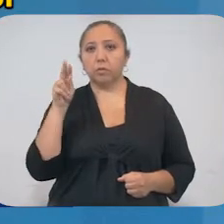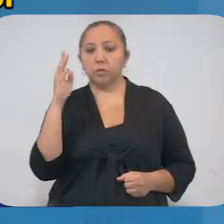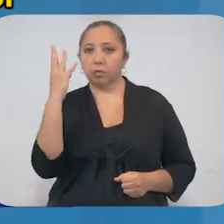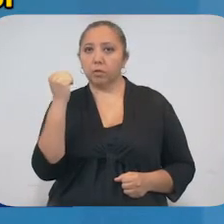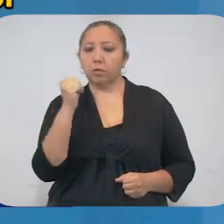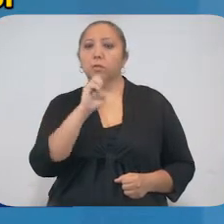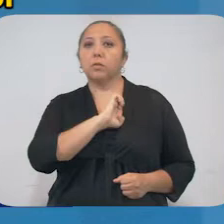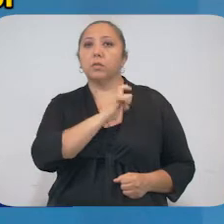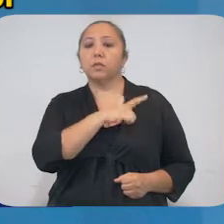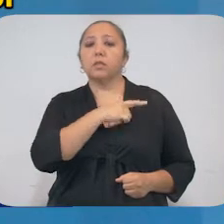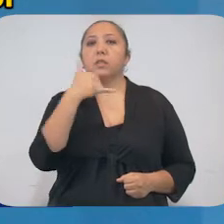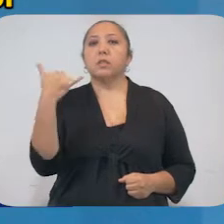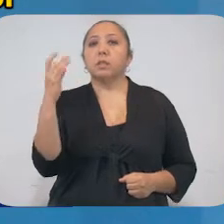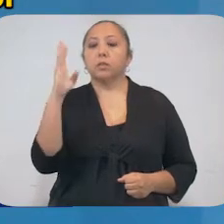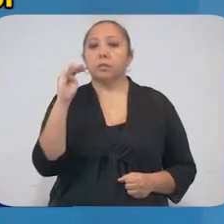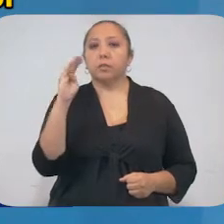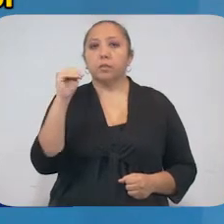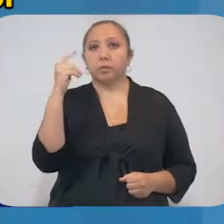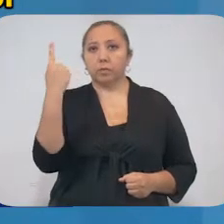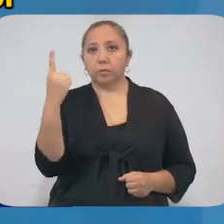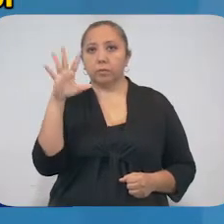9992-008489 en español y